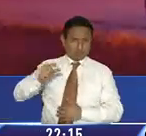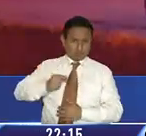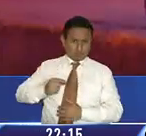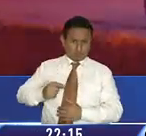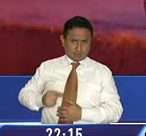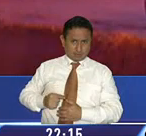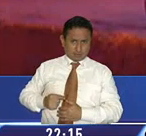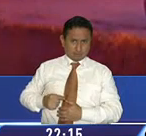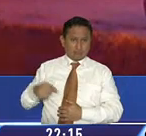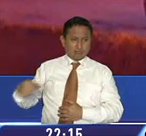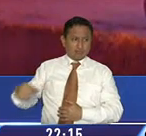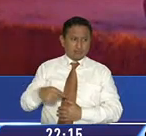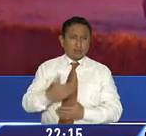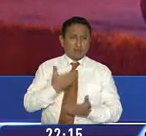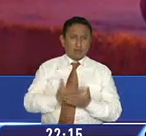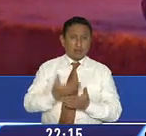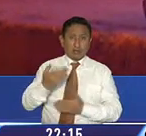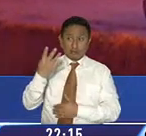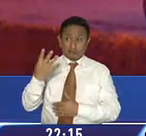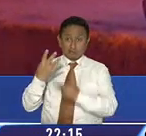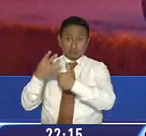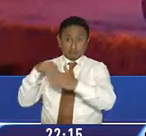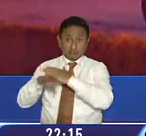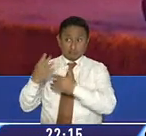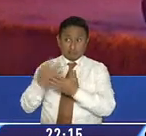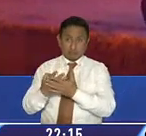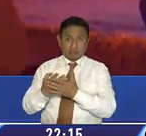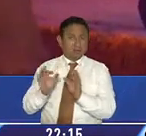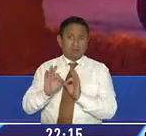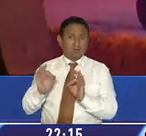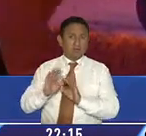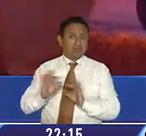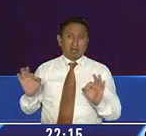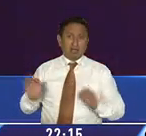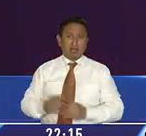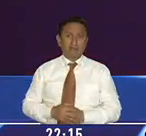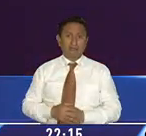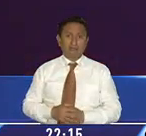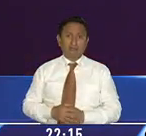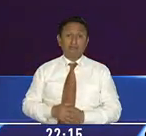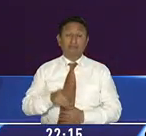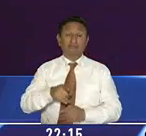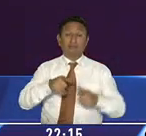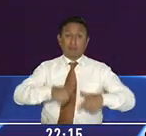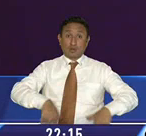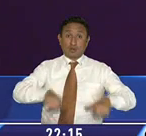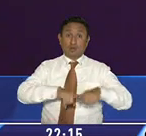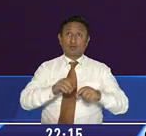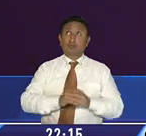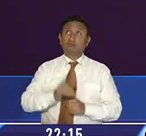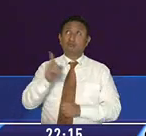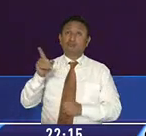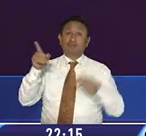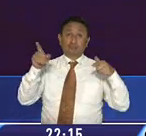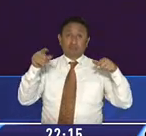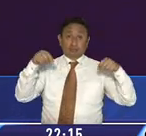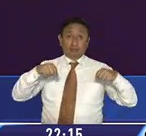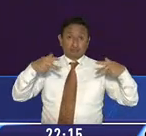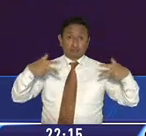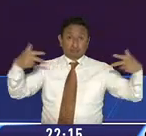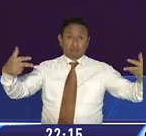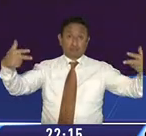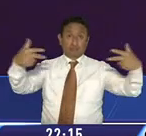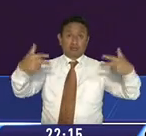logró encontrar antecedentes penales en ninguna de las cuatro víctimas. En el sitio de la novedad permanecen instaladas